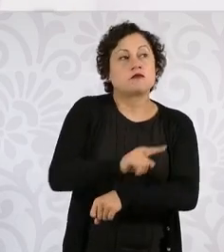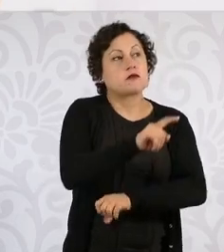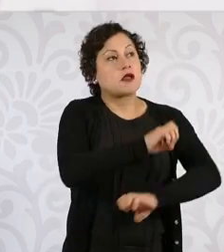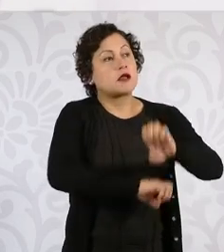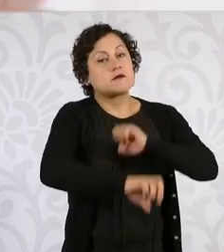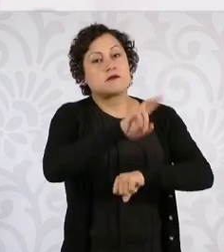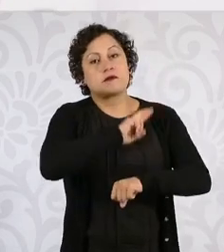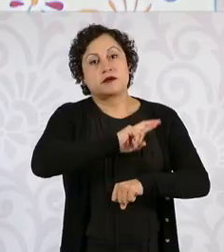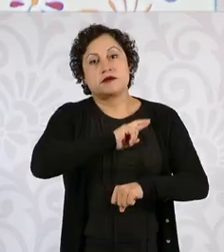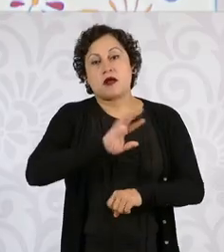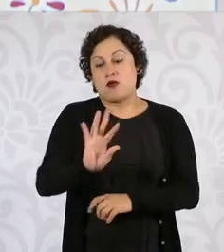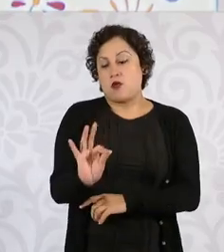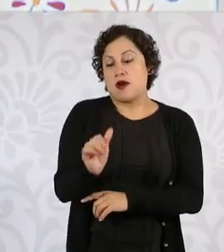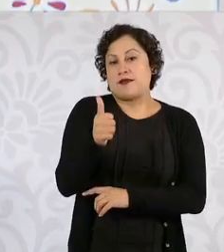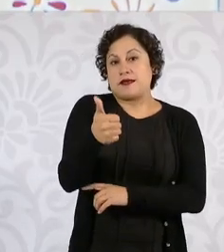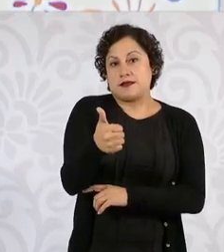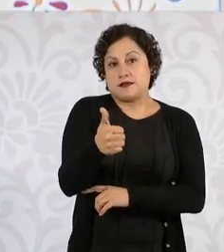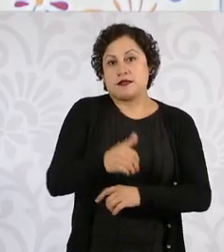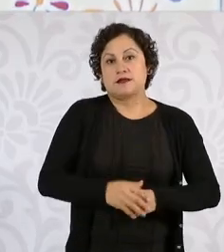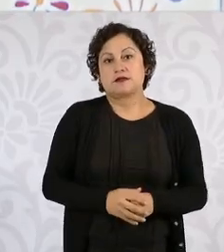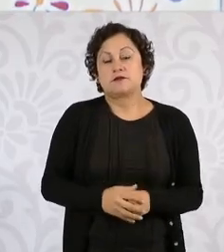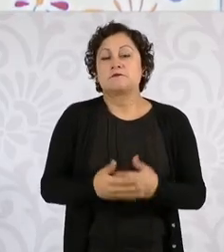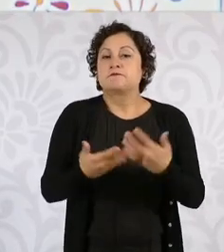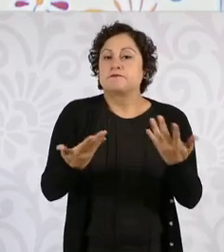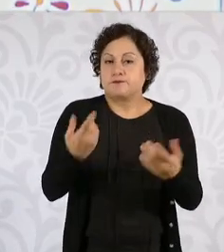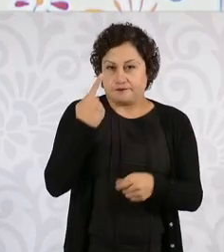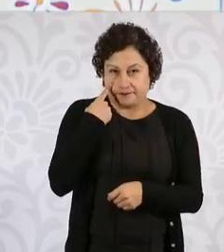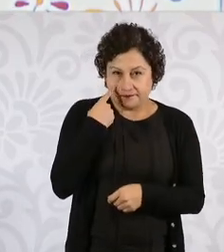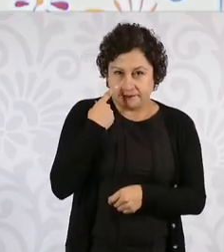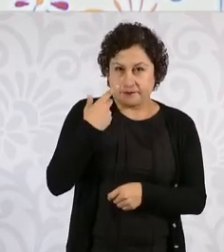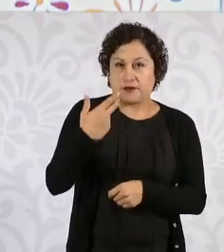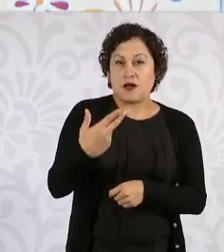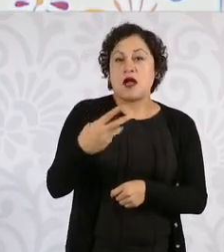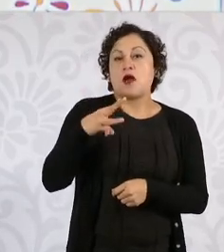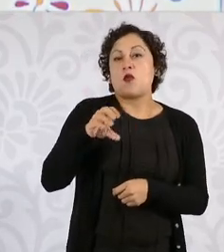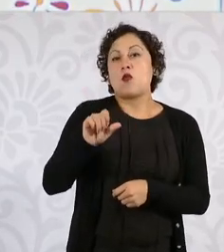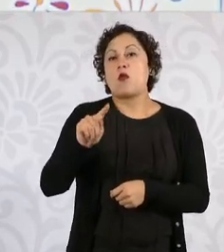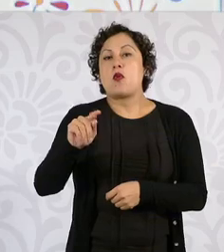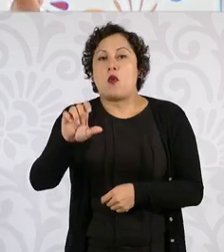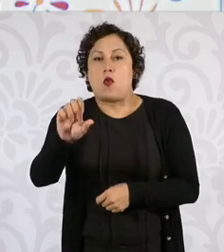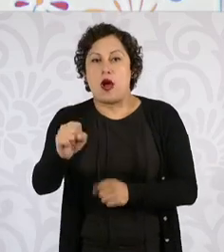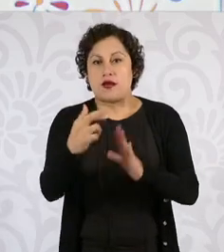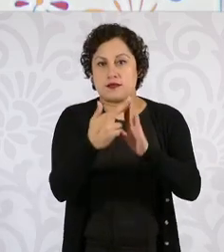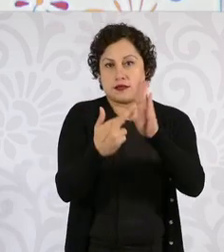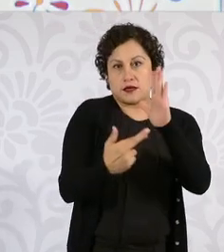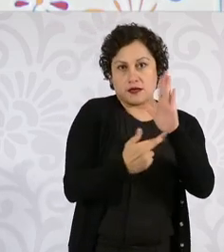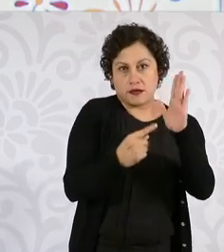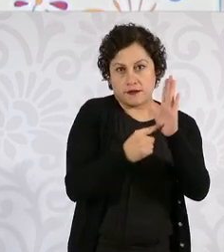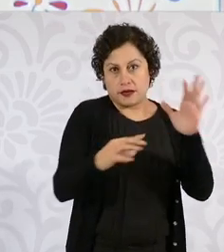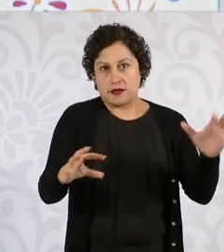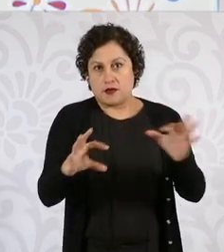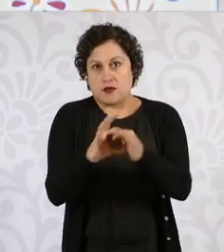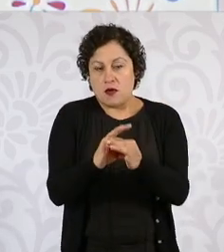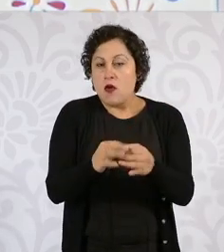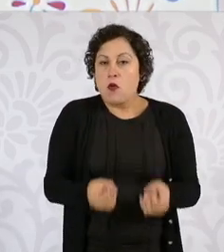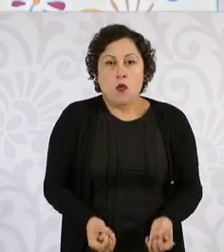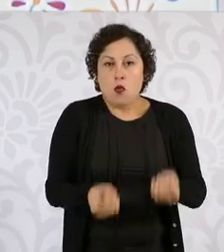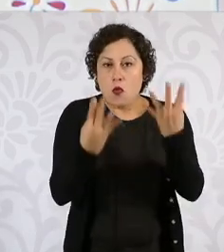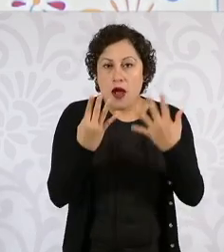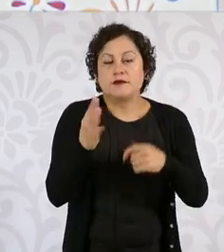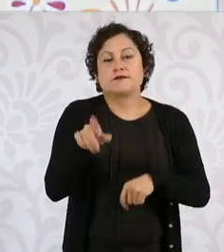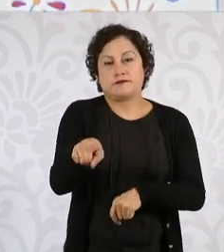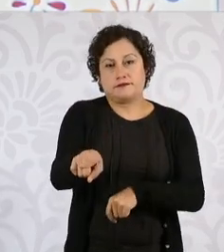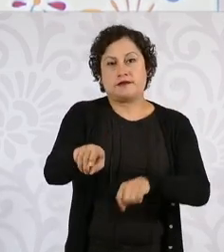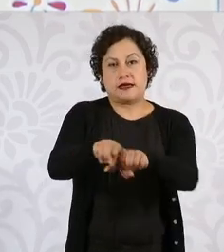46%, la cantidad de megawatts que se permiten generar bajo las distintas modalidades, pues hay una mesa de trabajo para que se